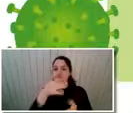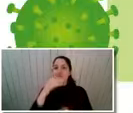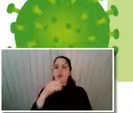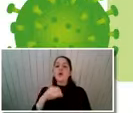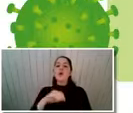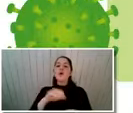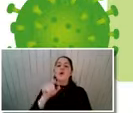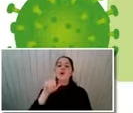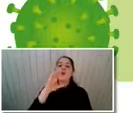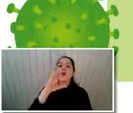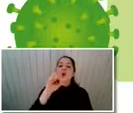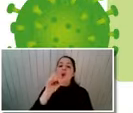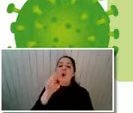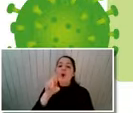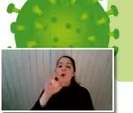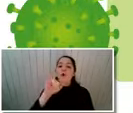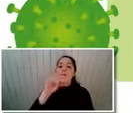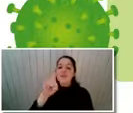SARS-CoV-2.